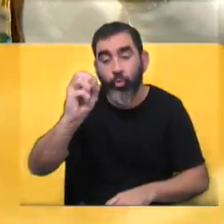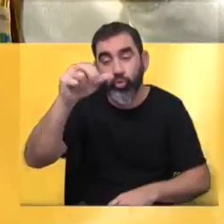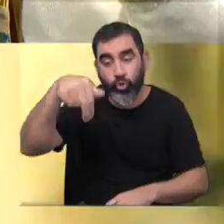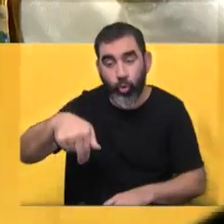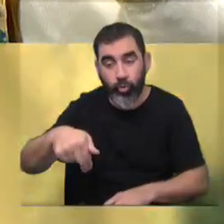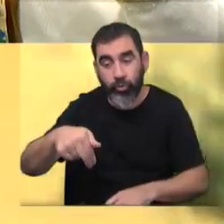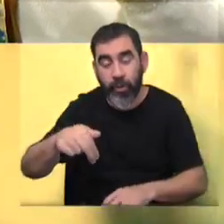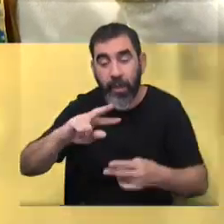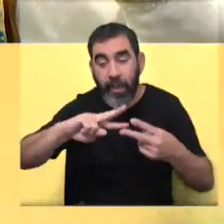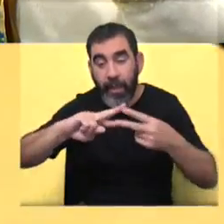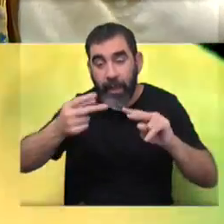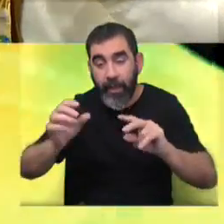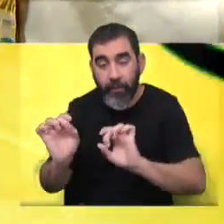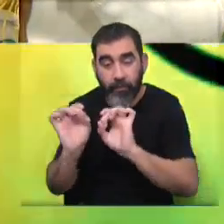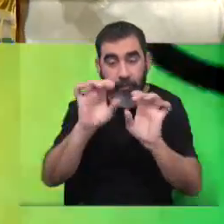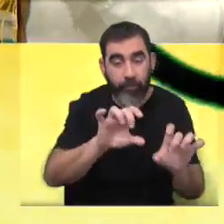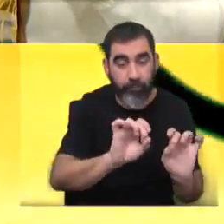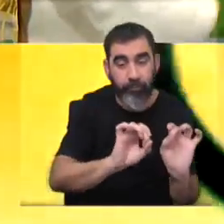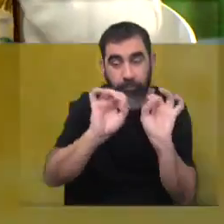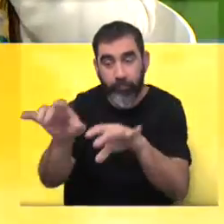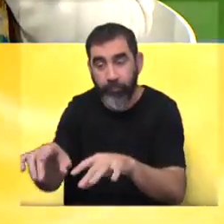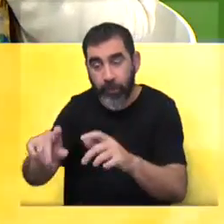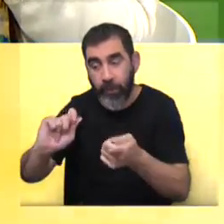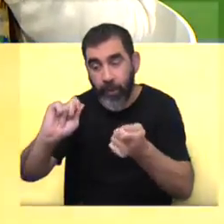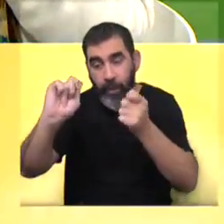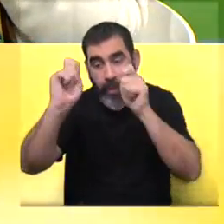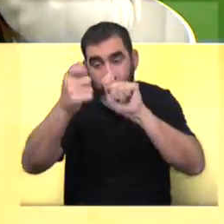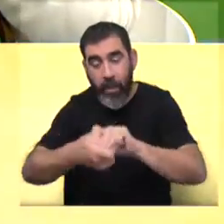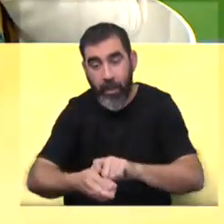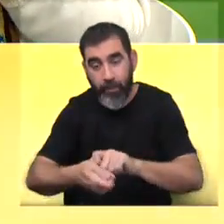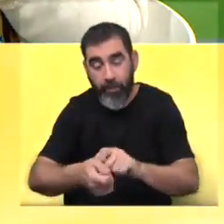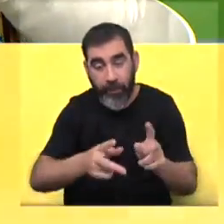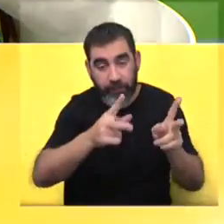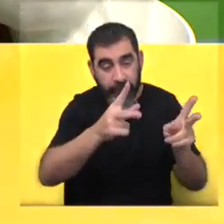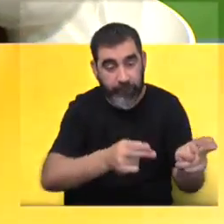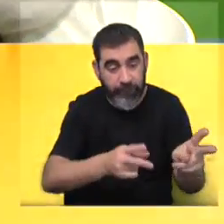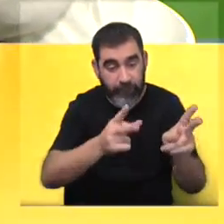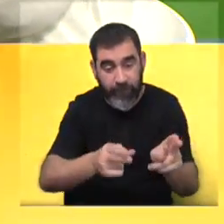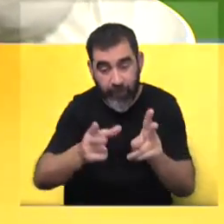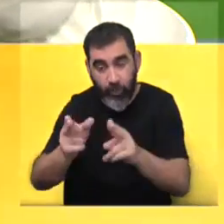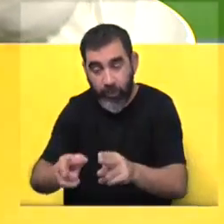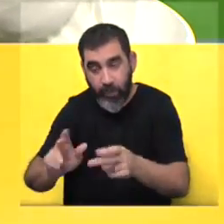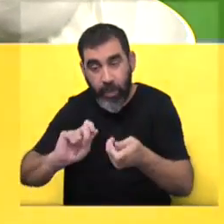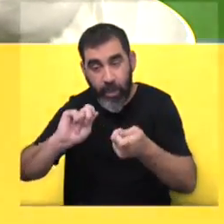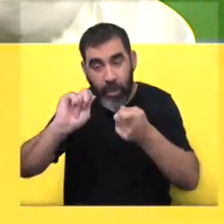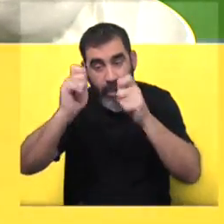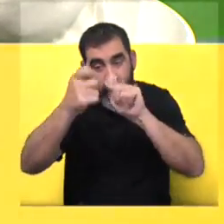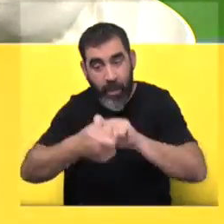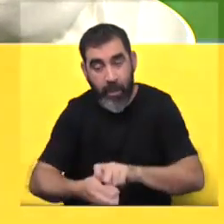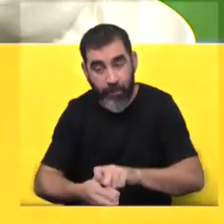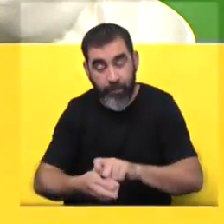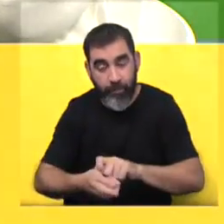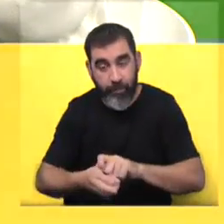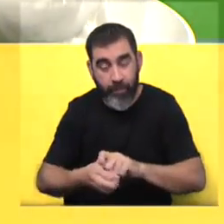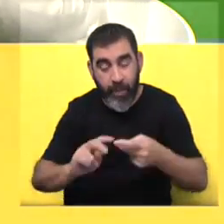pasan de un lado al otro del genoma. Y al cambiar el lugar, ¿verdad?, la secuencia genómica, cambia la expresión del gen que podría haber